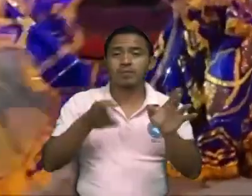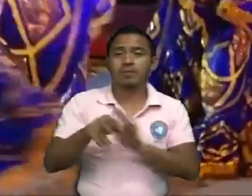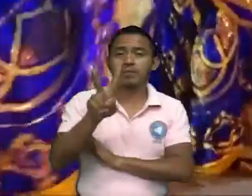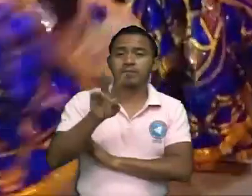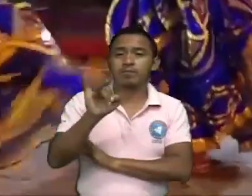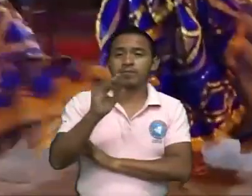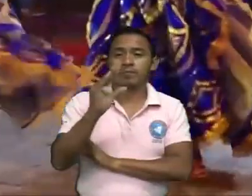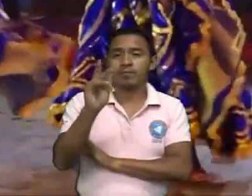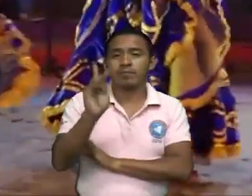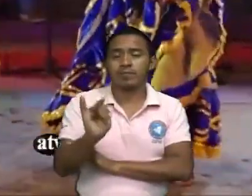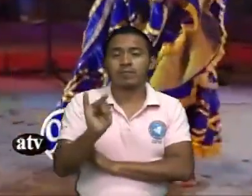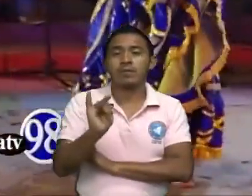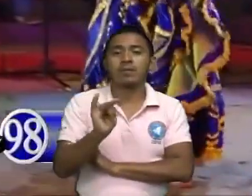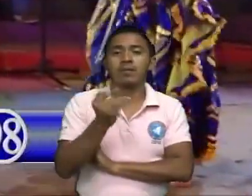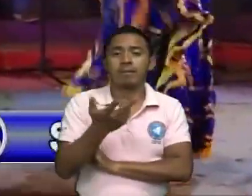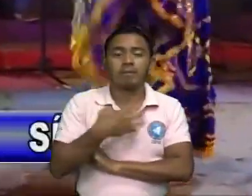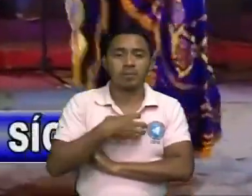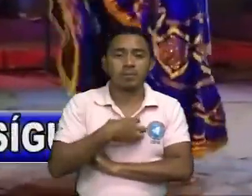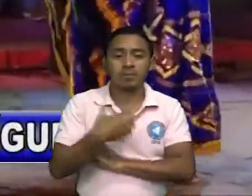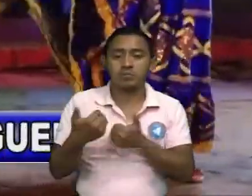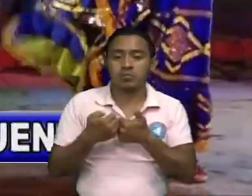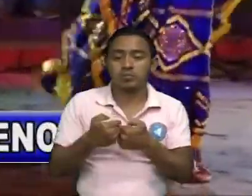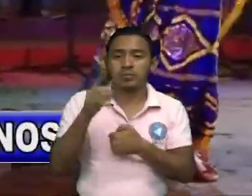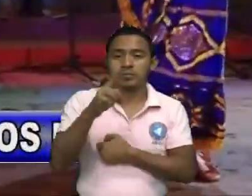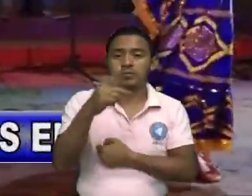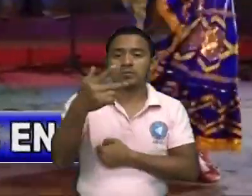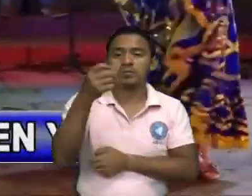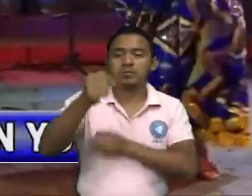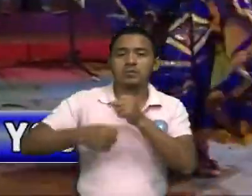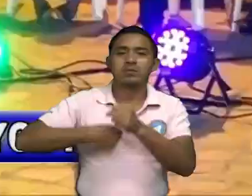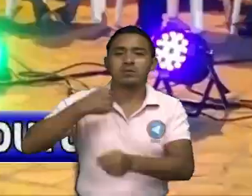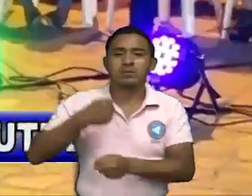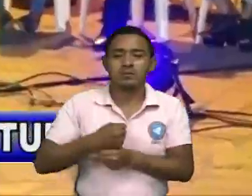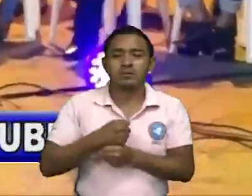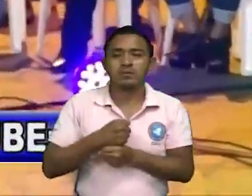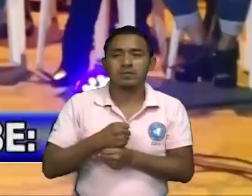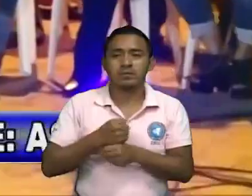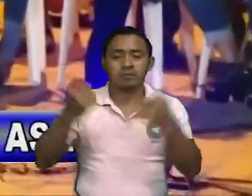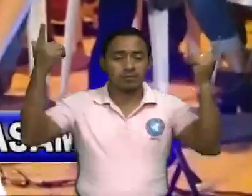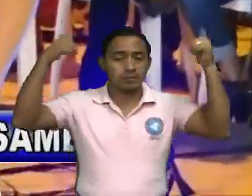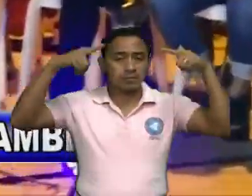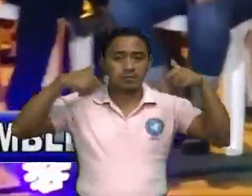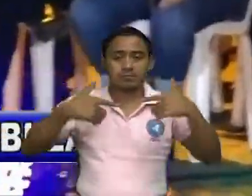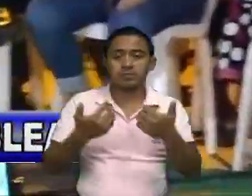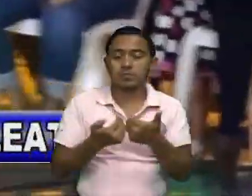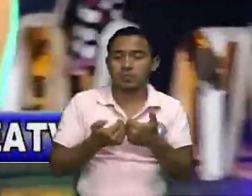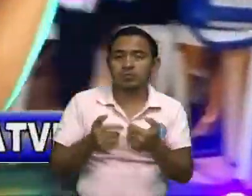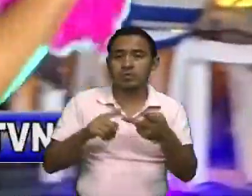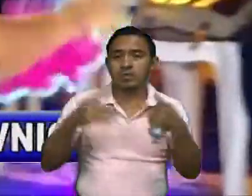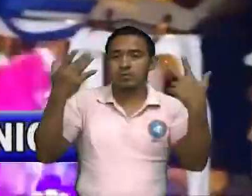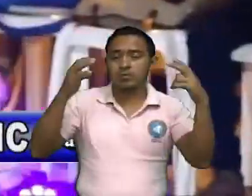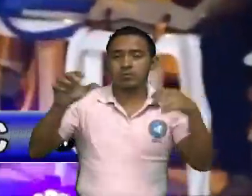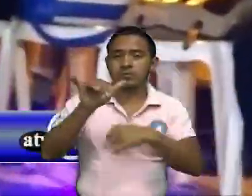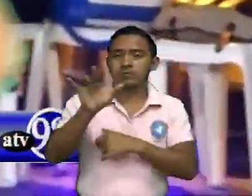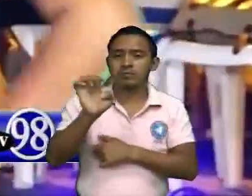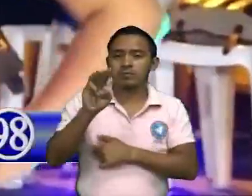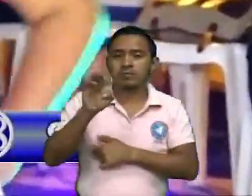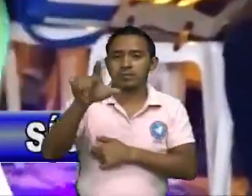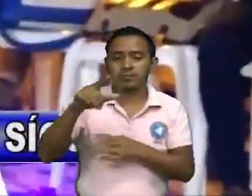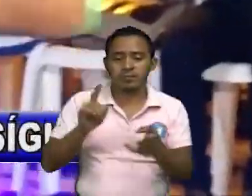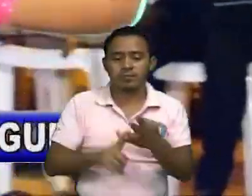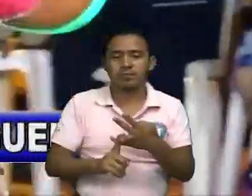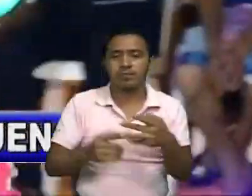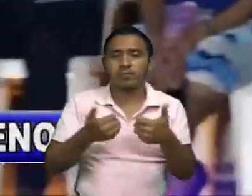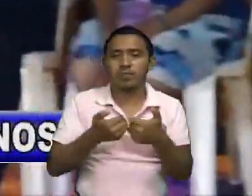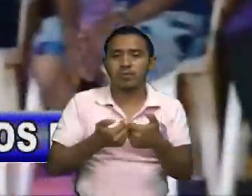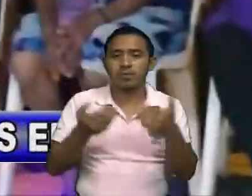Vicky Dariana Delgadillo Gutiérrez, novia del 180 aniversario de la ciudad, novia de la cultura Yemel Guadalupe Palacio y